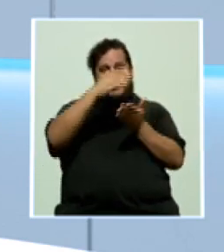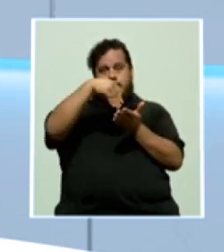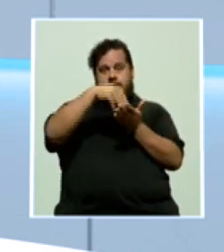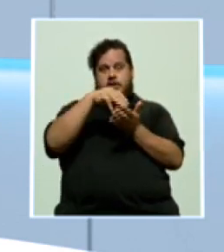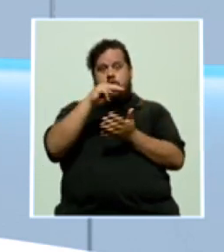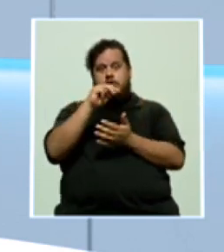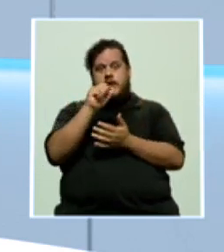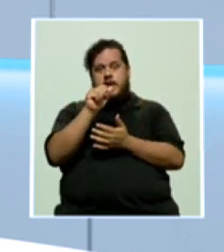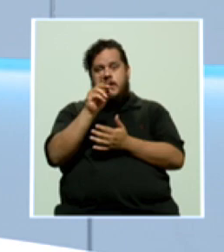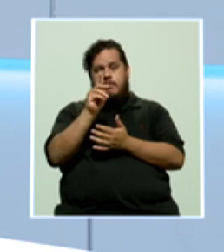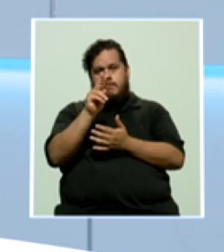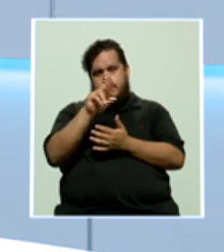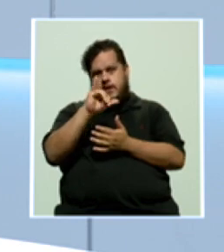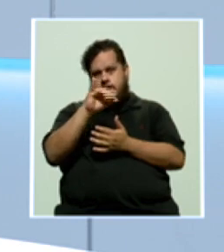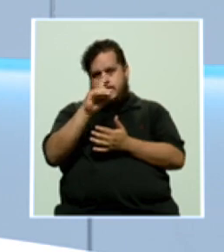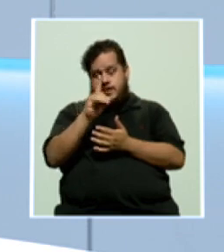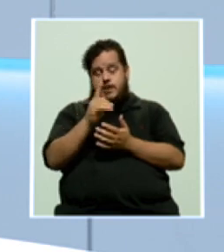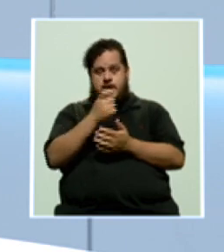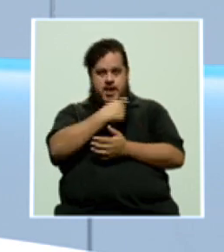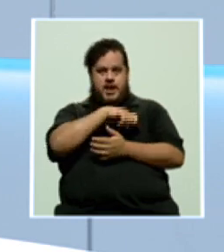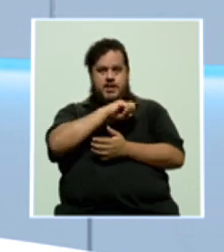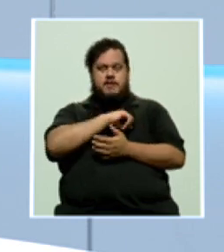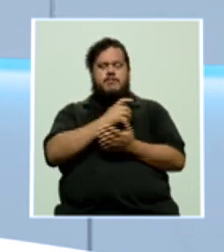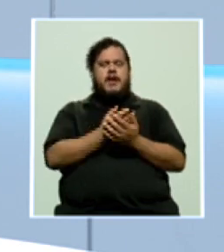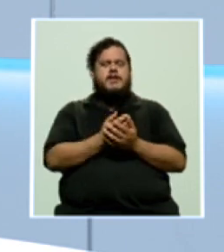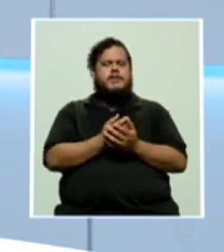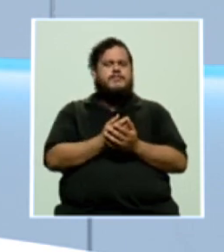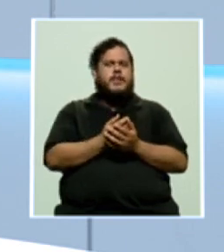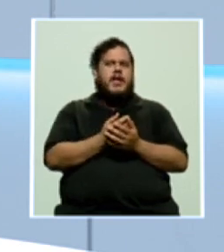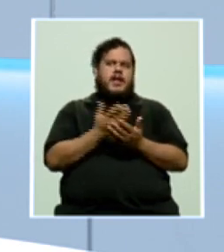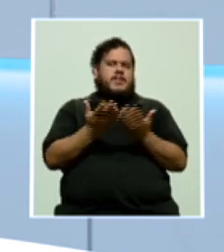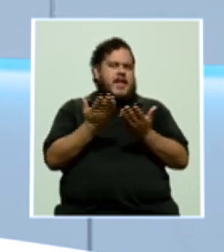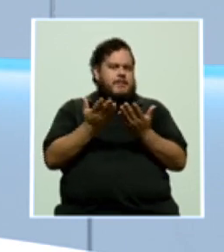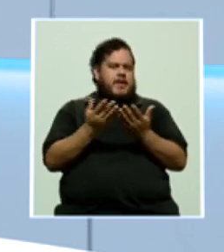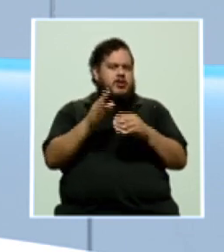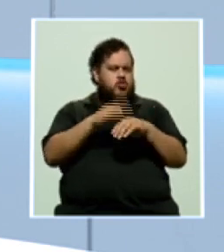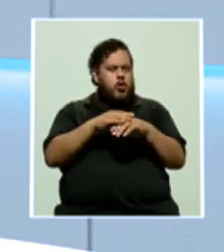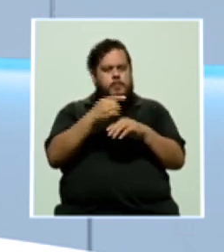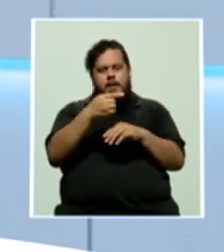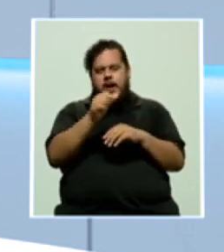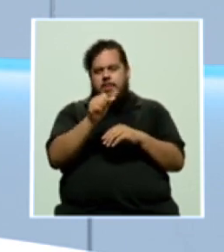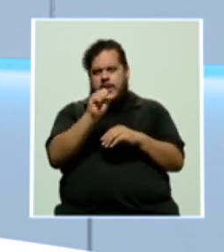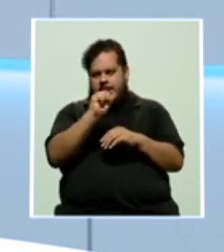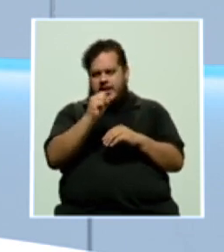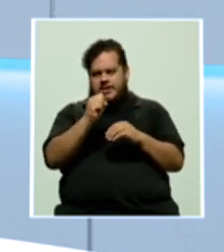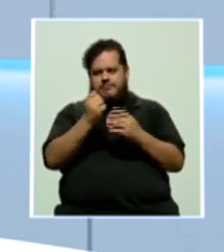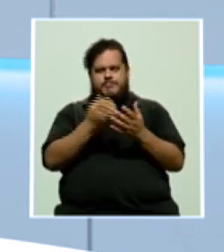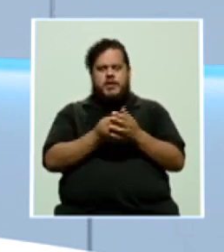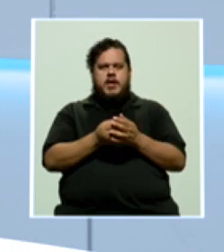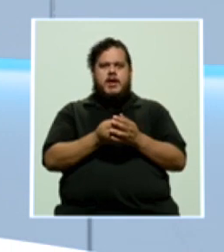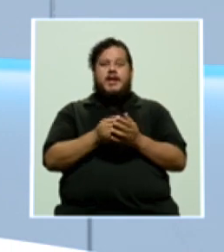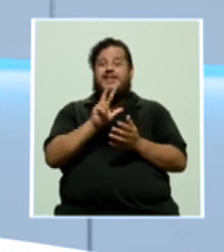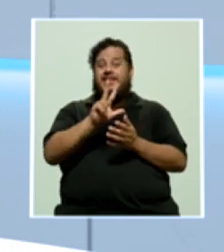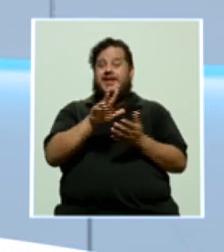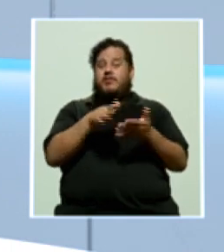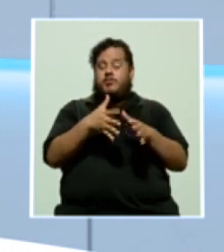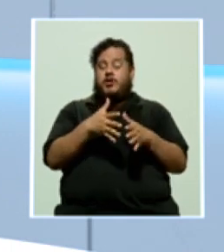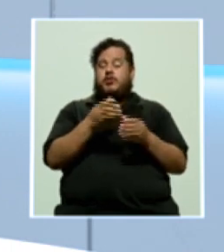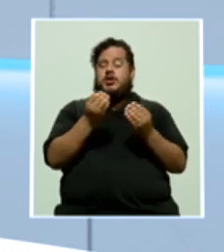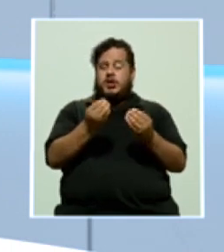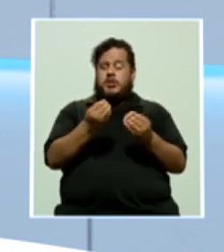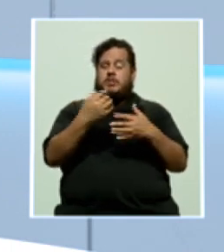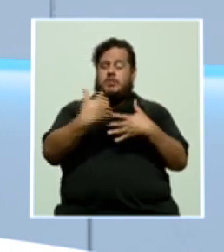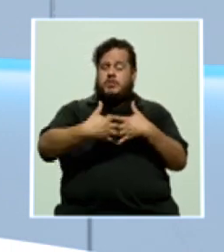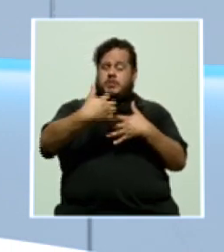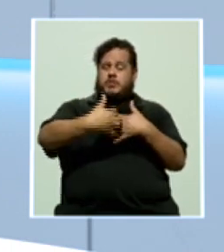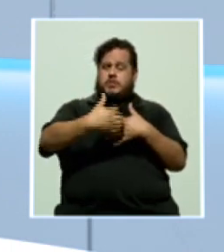Madrid, posiblemente por un escape de gas, provocó al menos 3 muertos y dejó numerosos heridos. Así lo